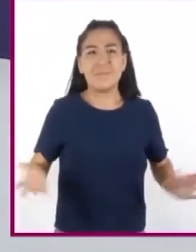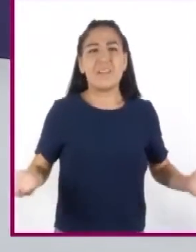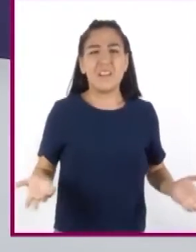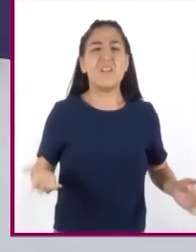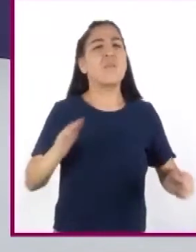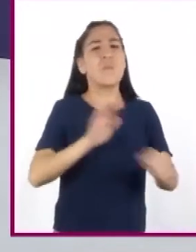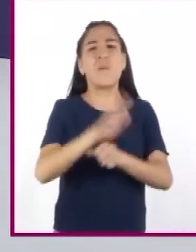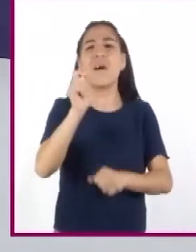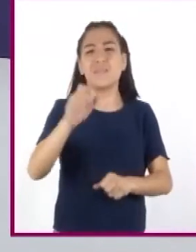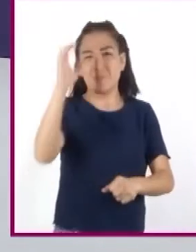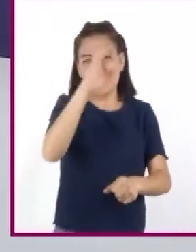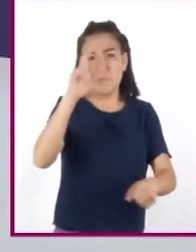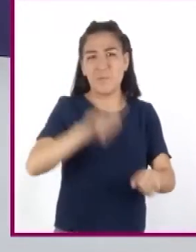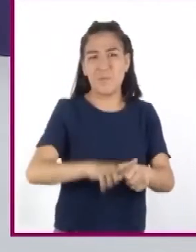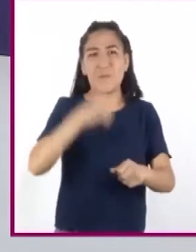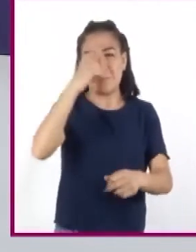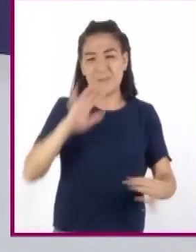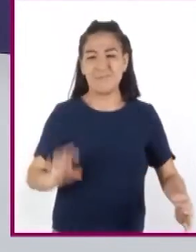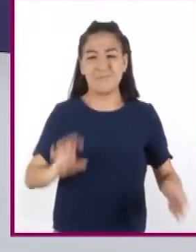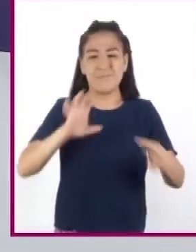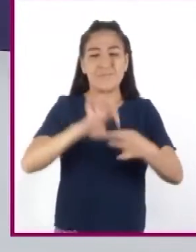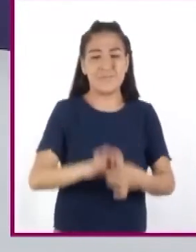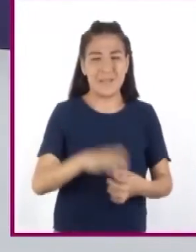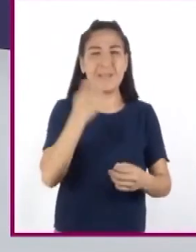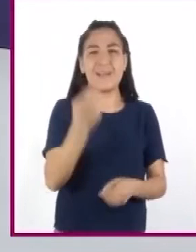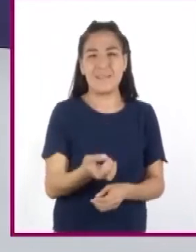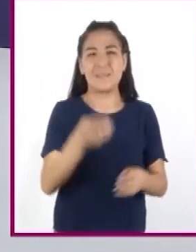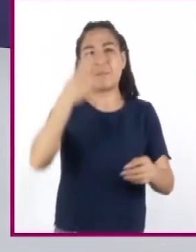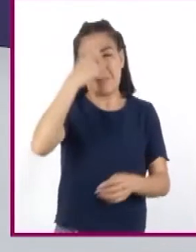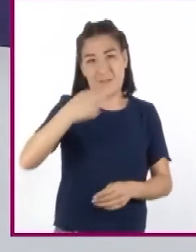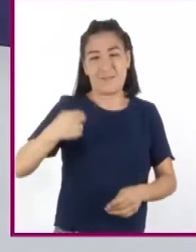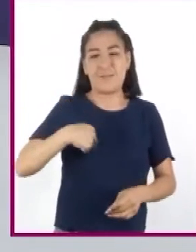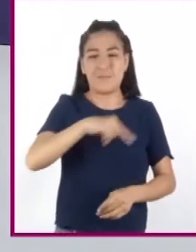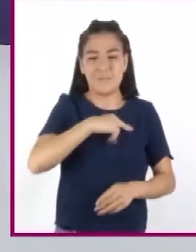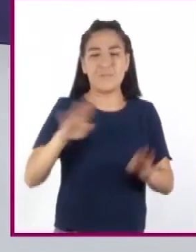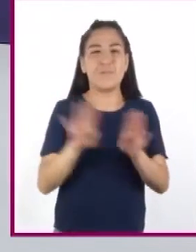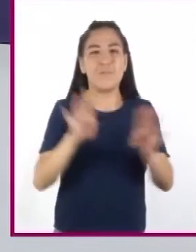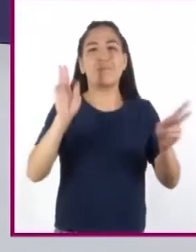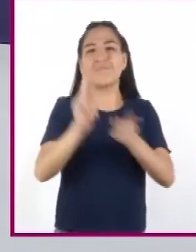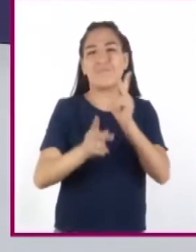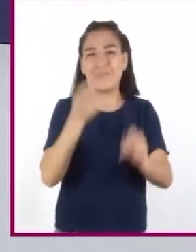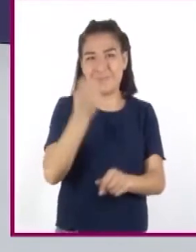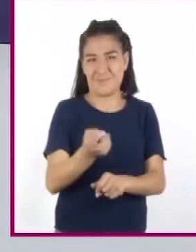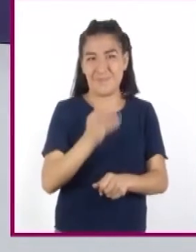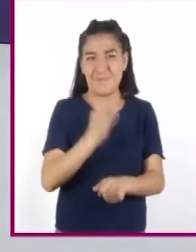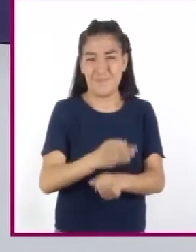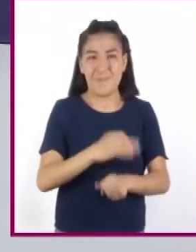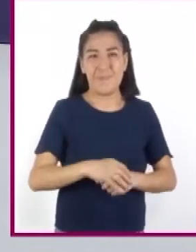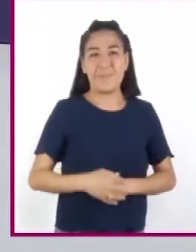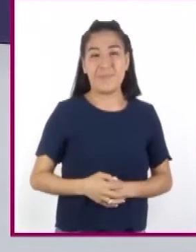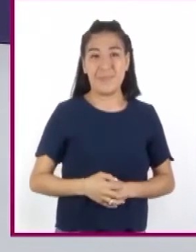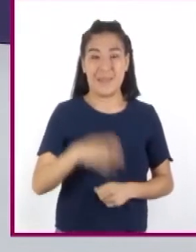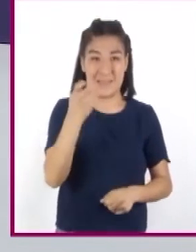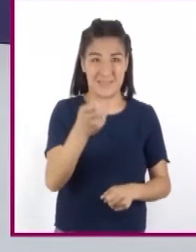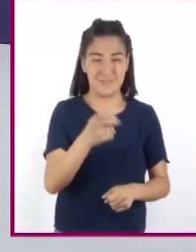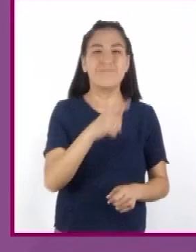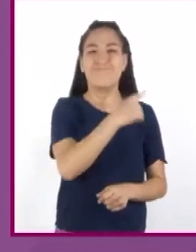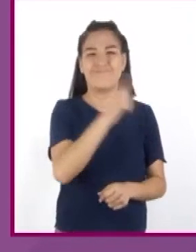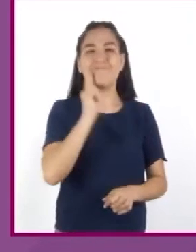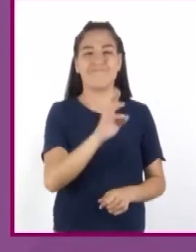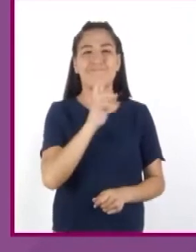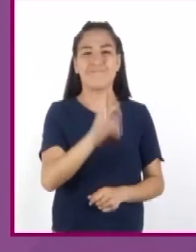qué factores culturales estarían incidiendo para que lo hablemos de esa manera. Estas fueron sus